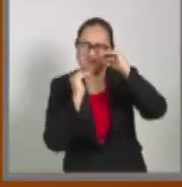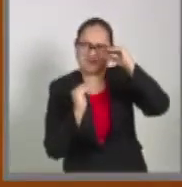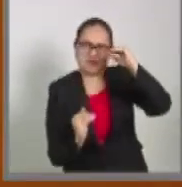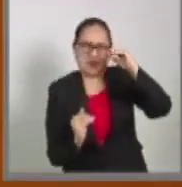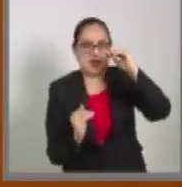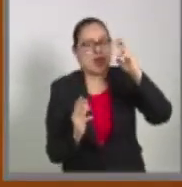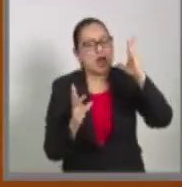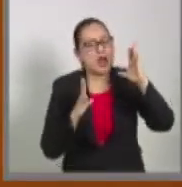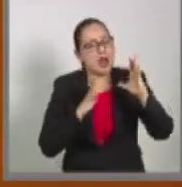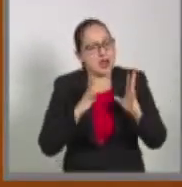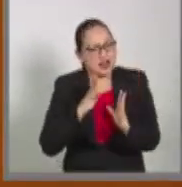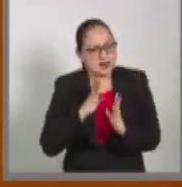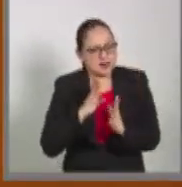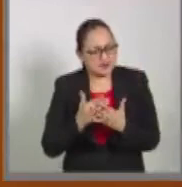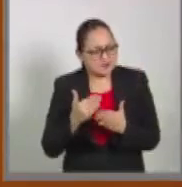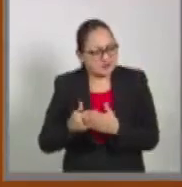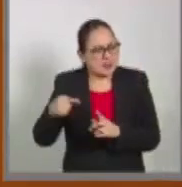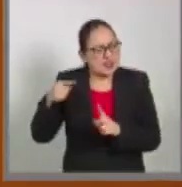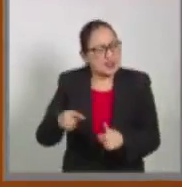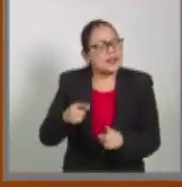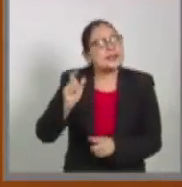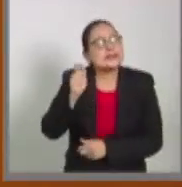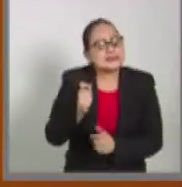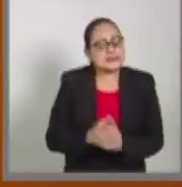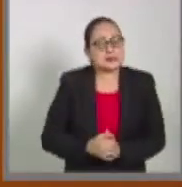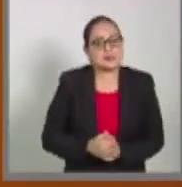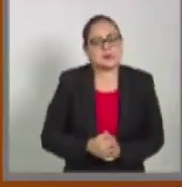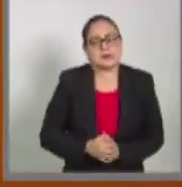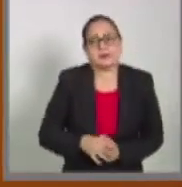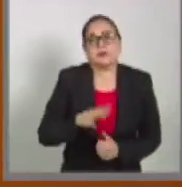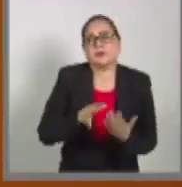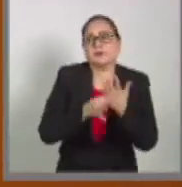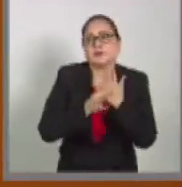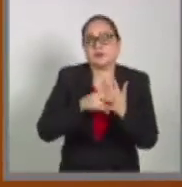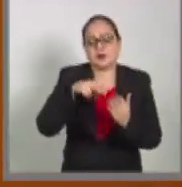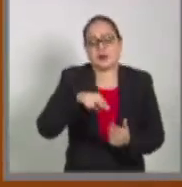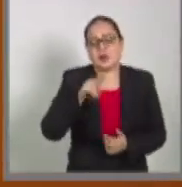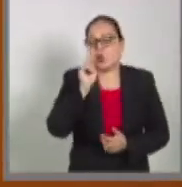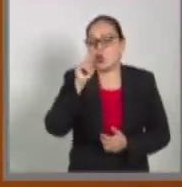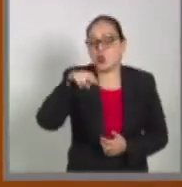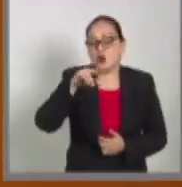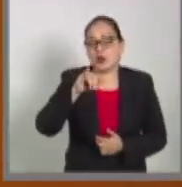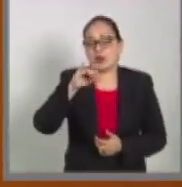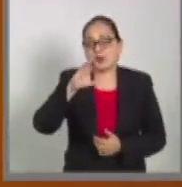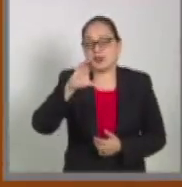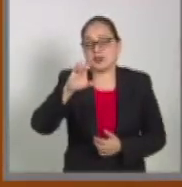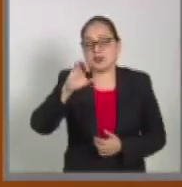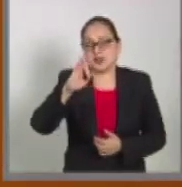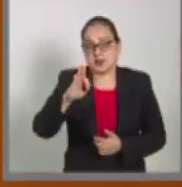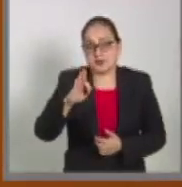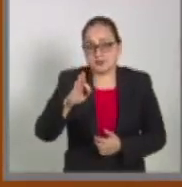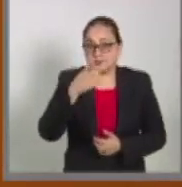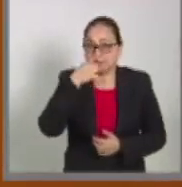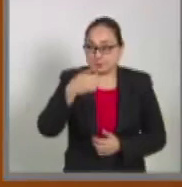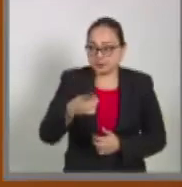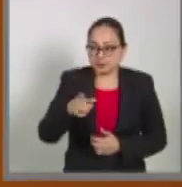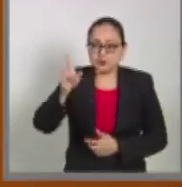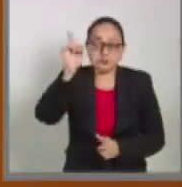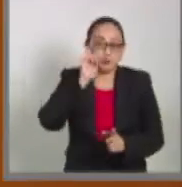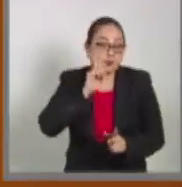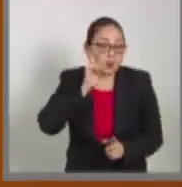vivimos, pasa la cuenta. Según las cifras del UNICEF, las posibilidades de que una mujer muera